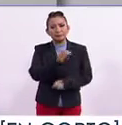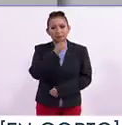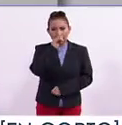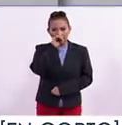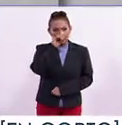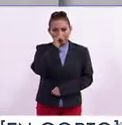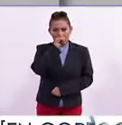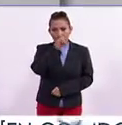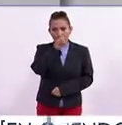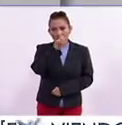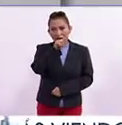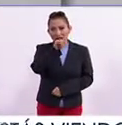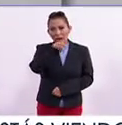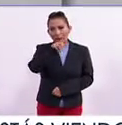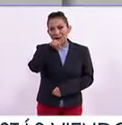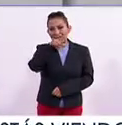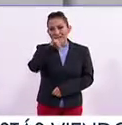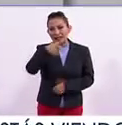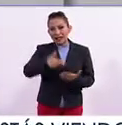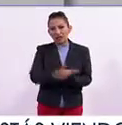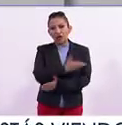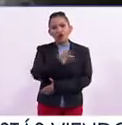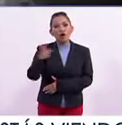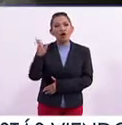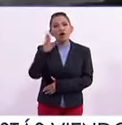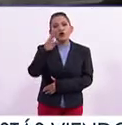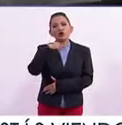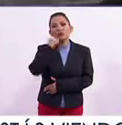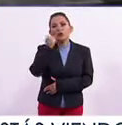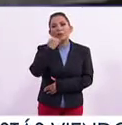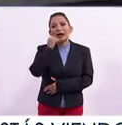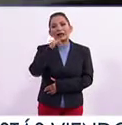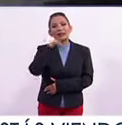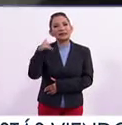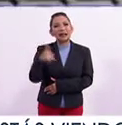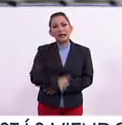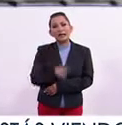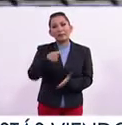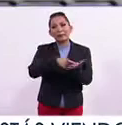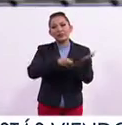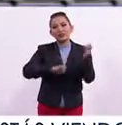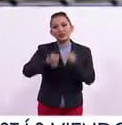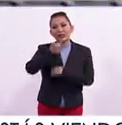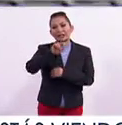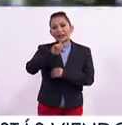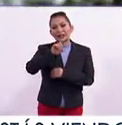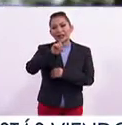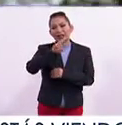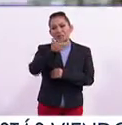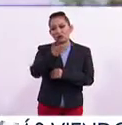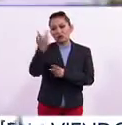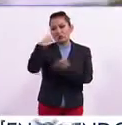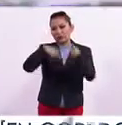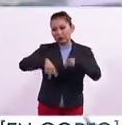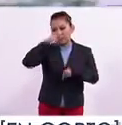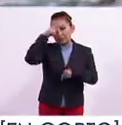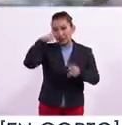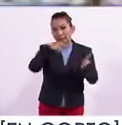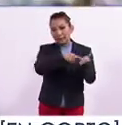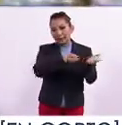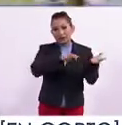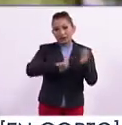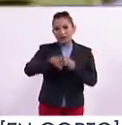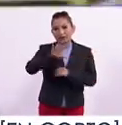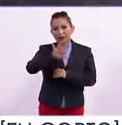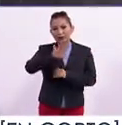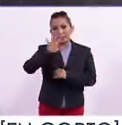Roberto Meli Piraya nació en Roma, Italia, en 1938 y llegó con su padre a México en el año de